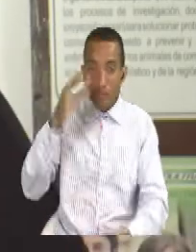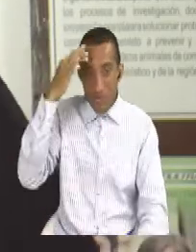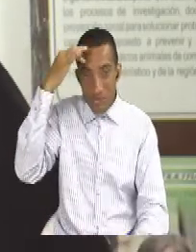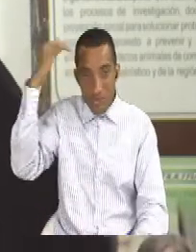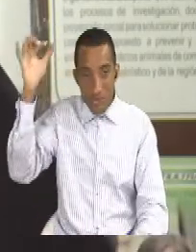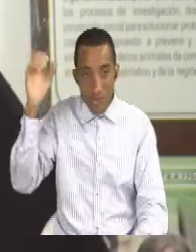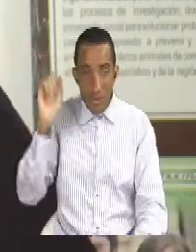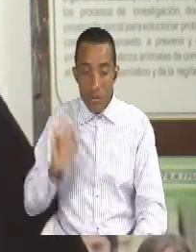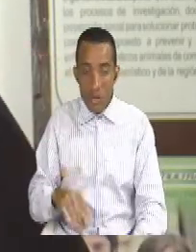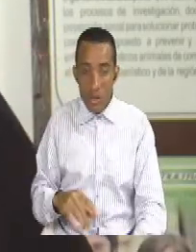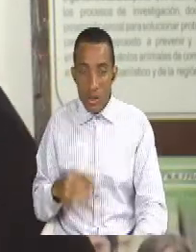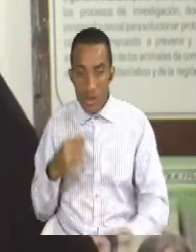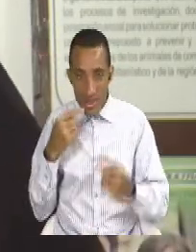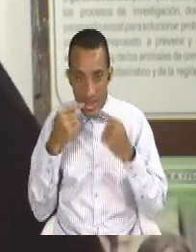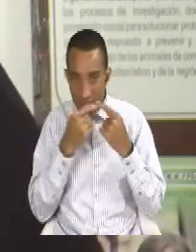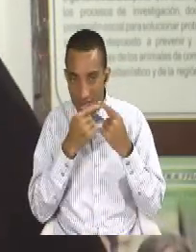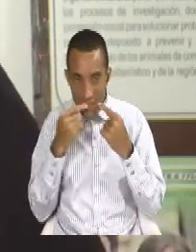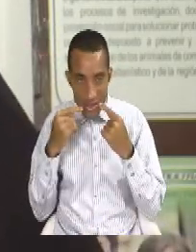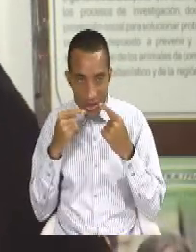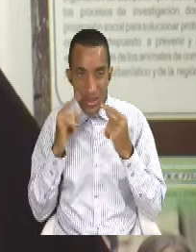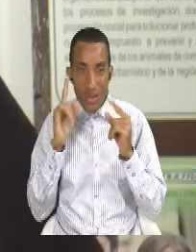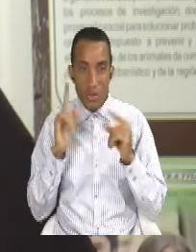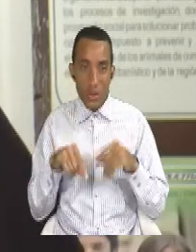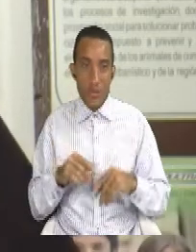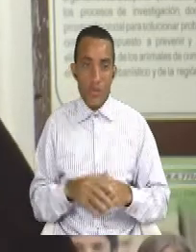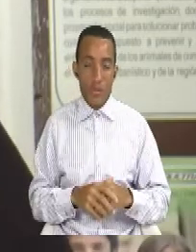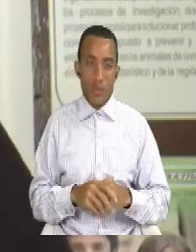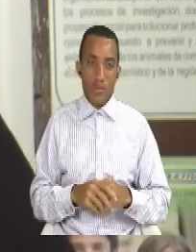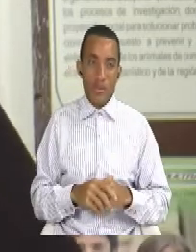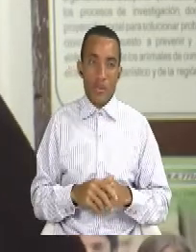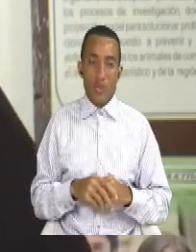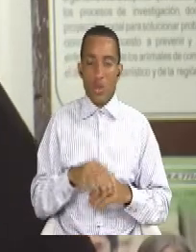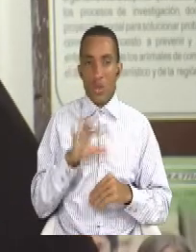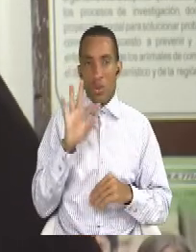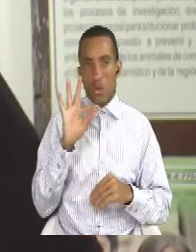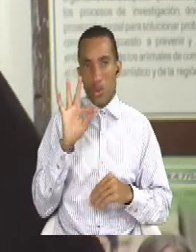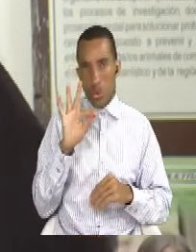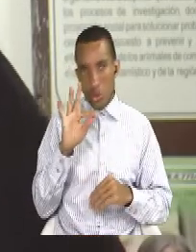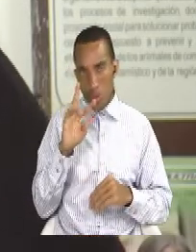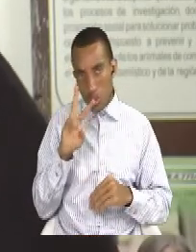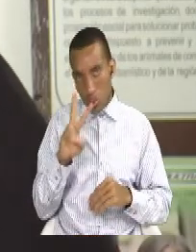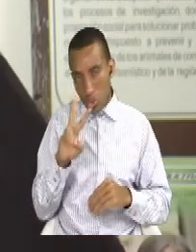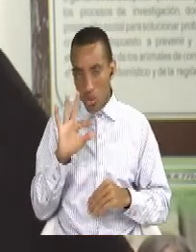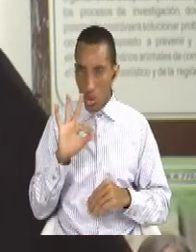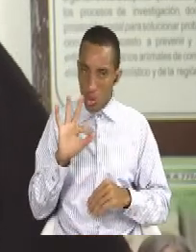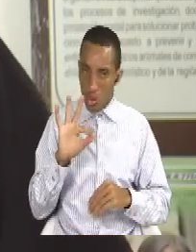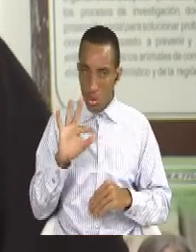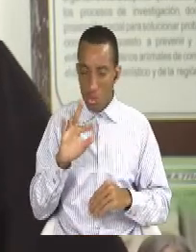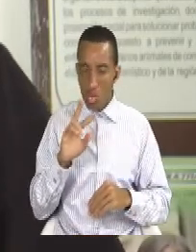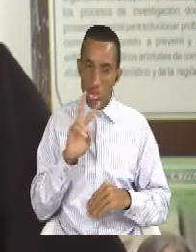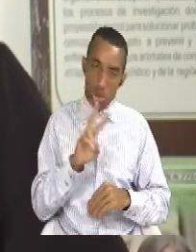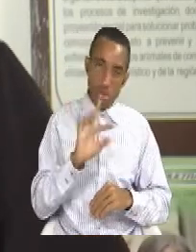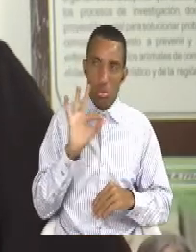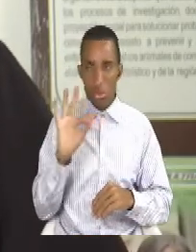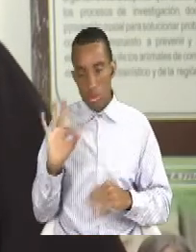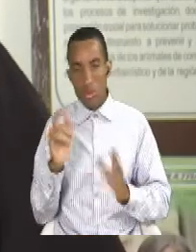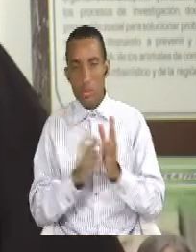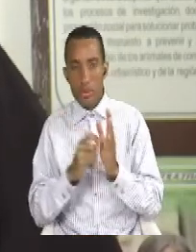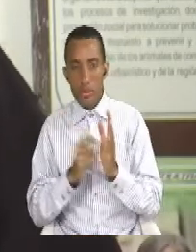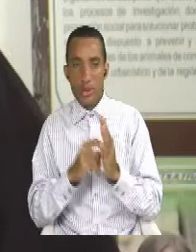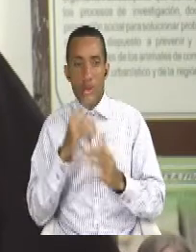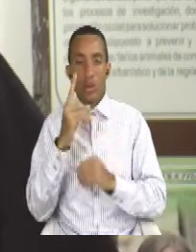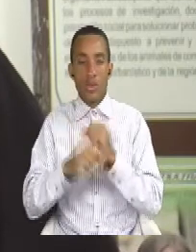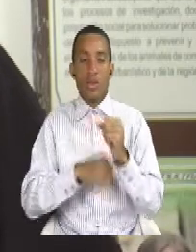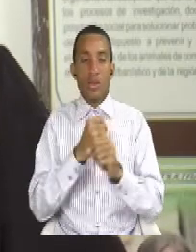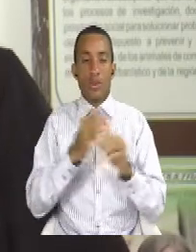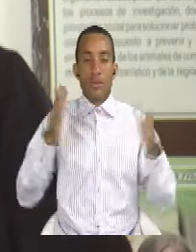una profilaxis dental, que eso normalmente se debe hacer 2 o 3 veces por año. Y que evite